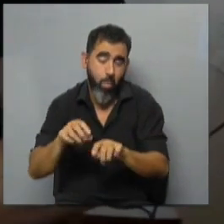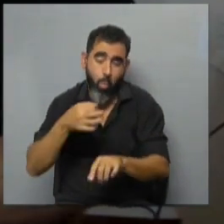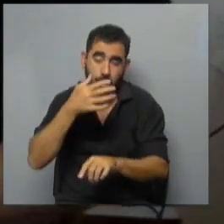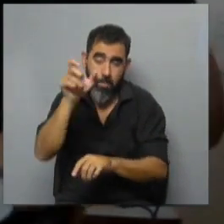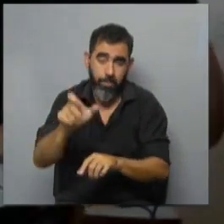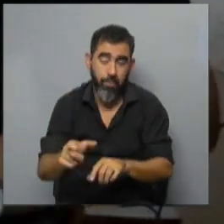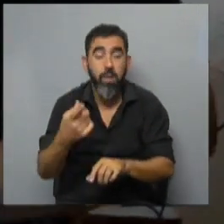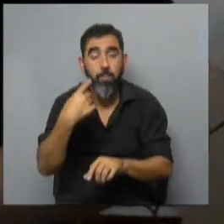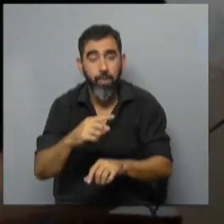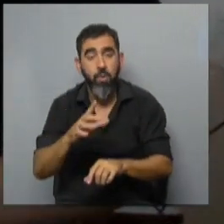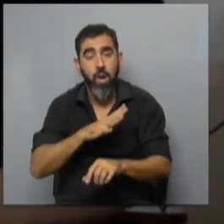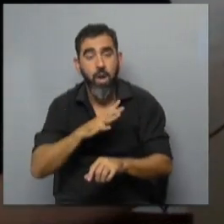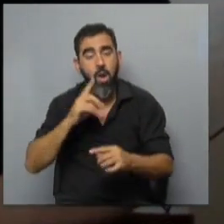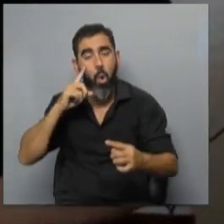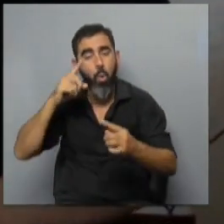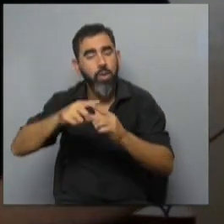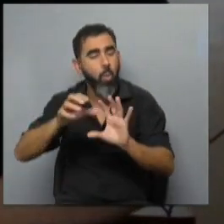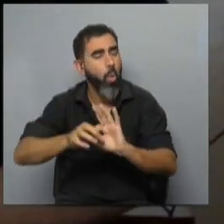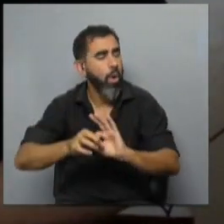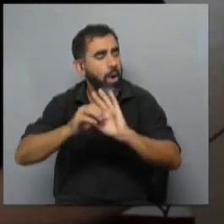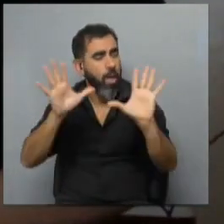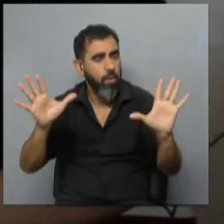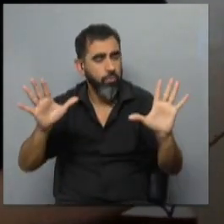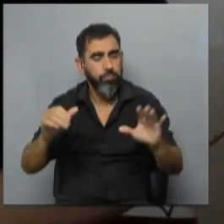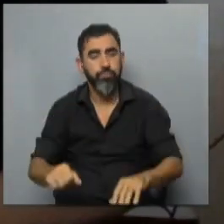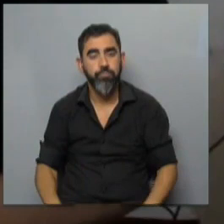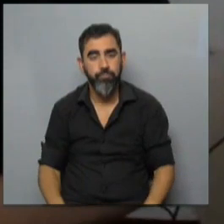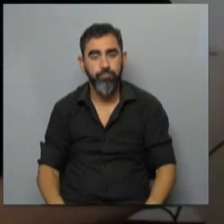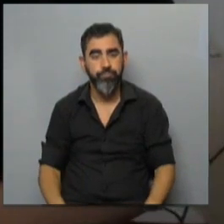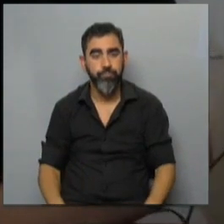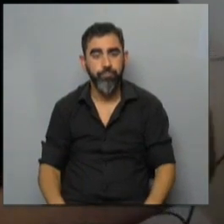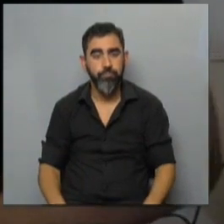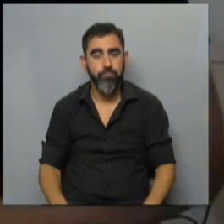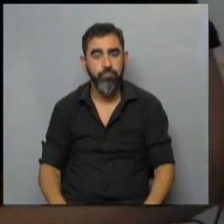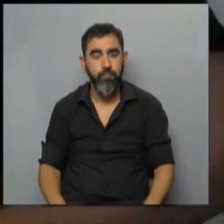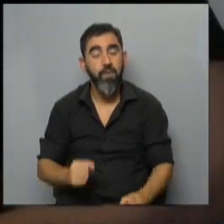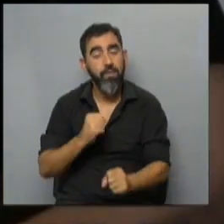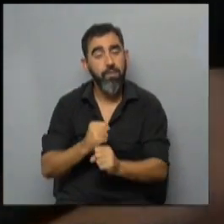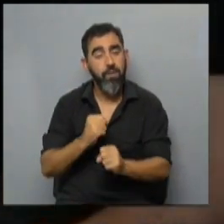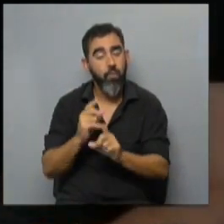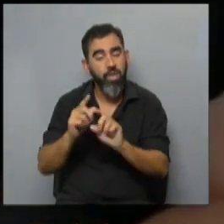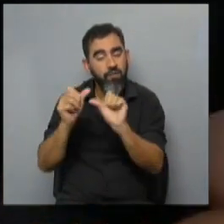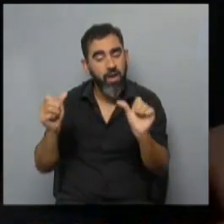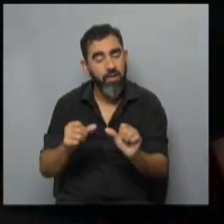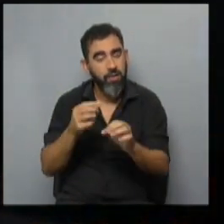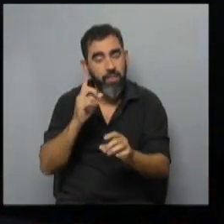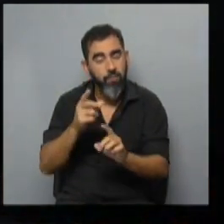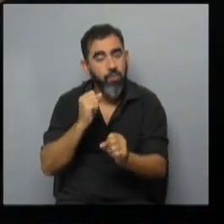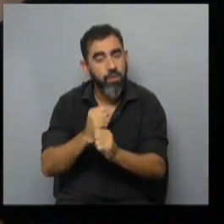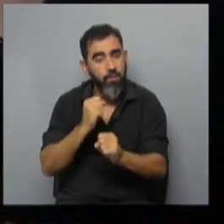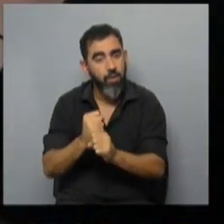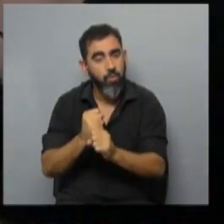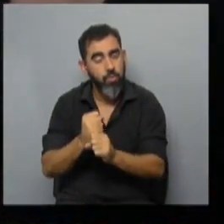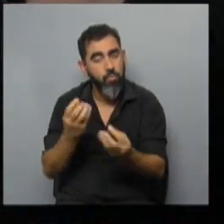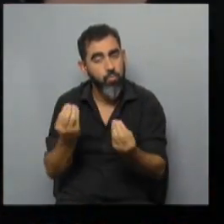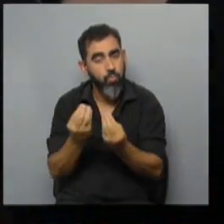este pero tienen una meta clarísima de que bueno el trabajo que tienen que hacer es un trabajo de mucha